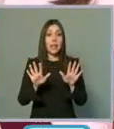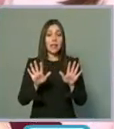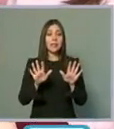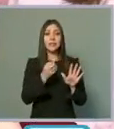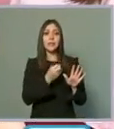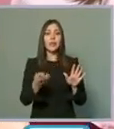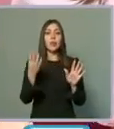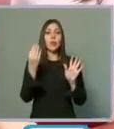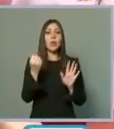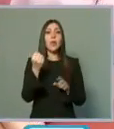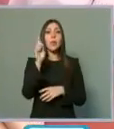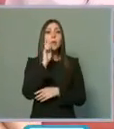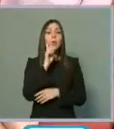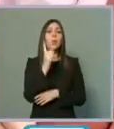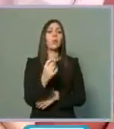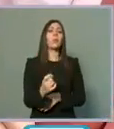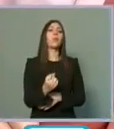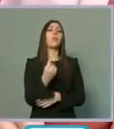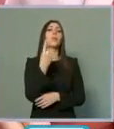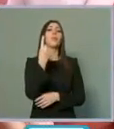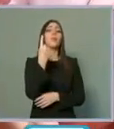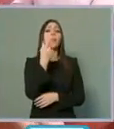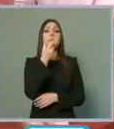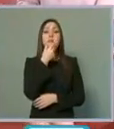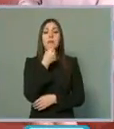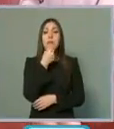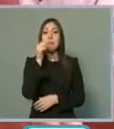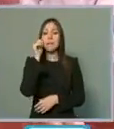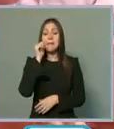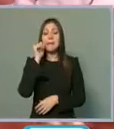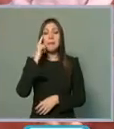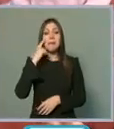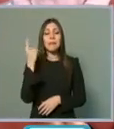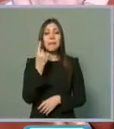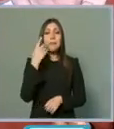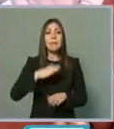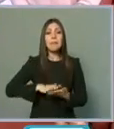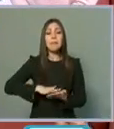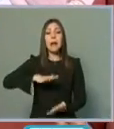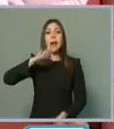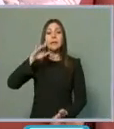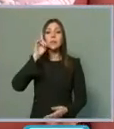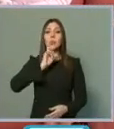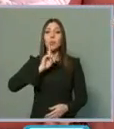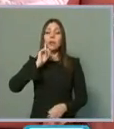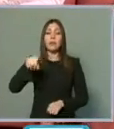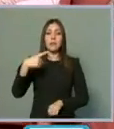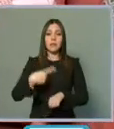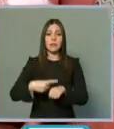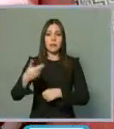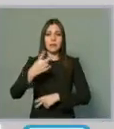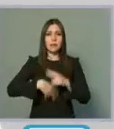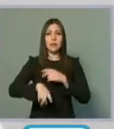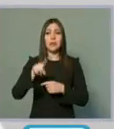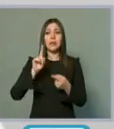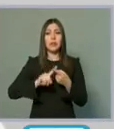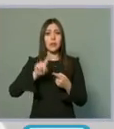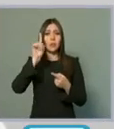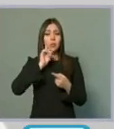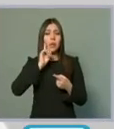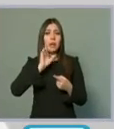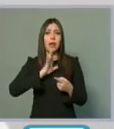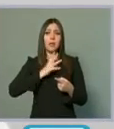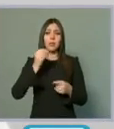mujeres y un hombre. Es mucho más frecuente entonces en mujeres. Y en la mujer le produce una serie de alteraciones a